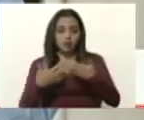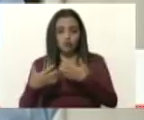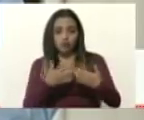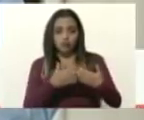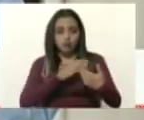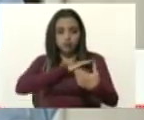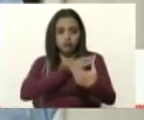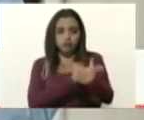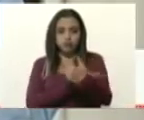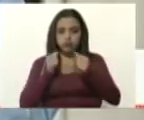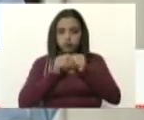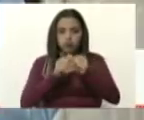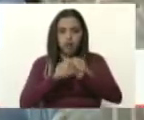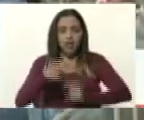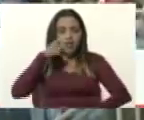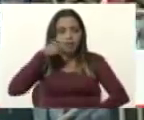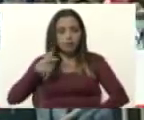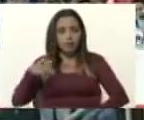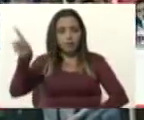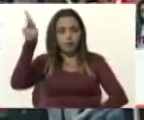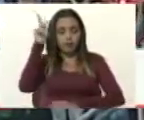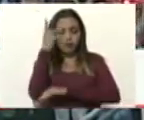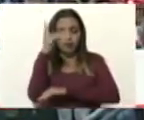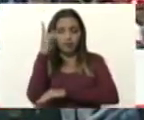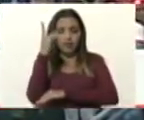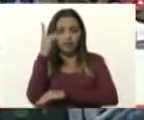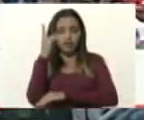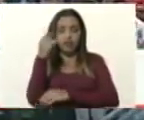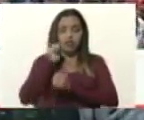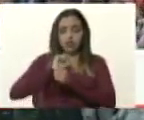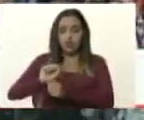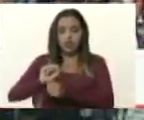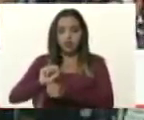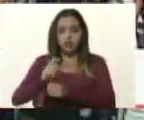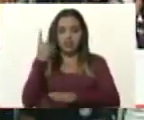del pueblo boliviano contra la dictadura